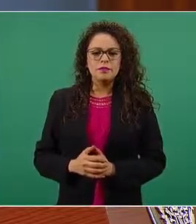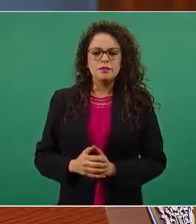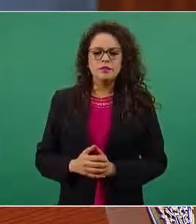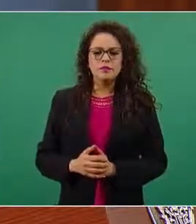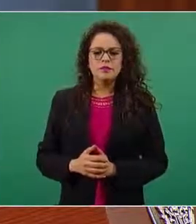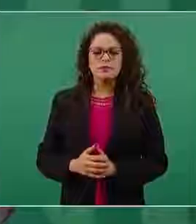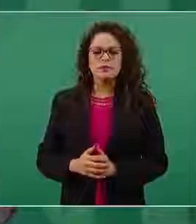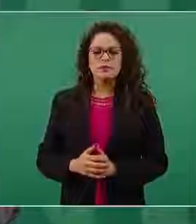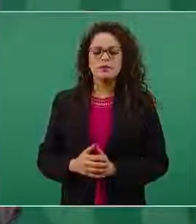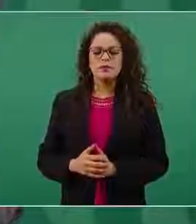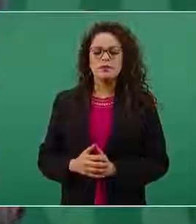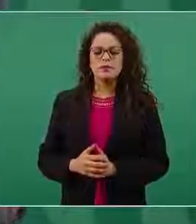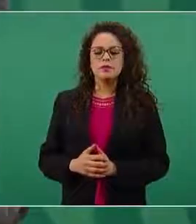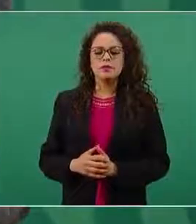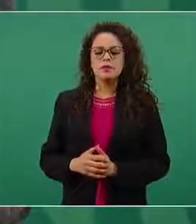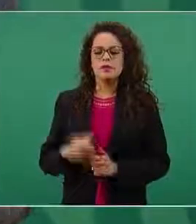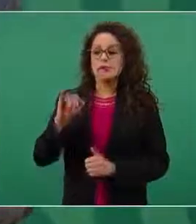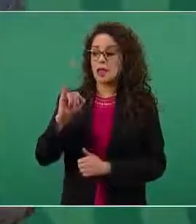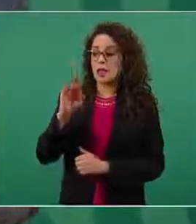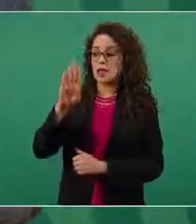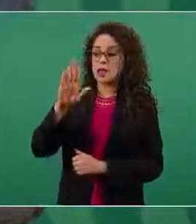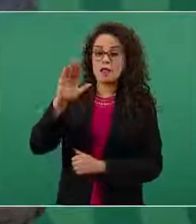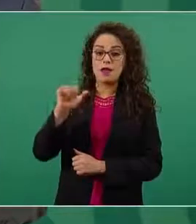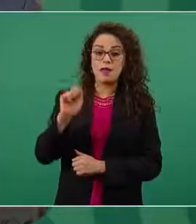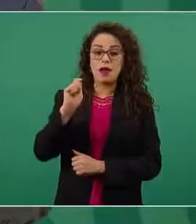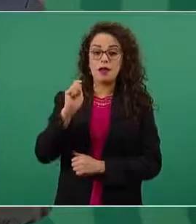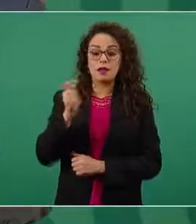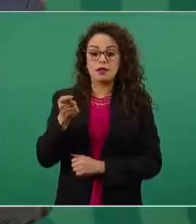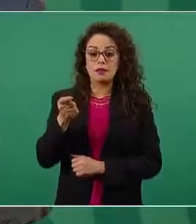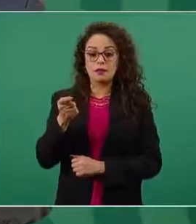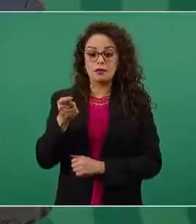iban a nombrar a estos